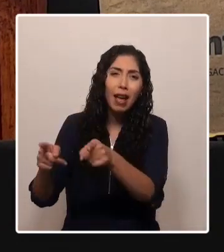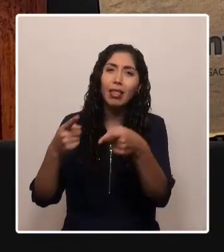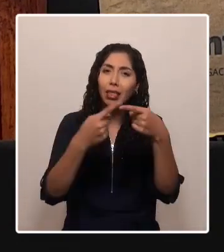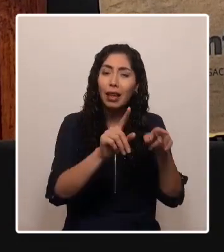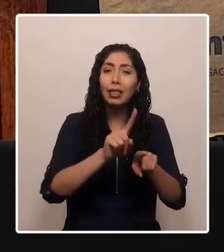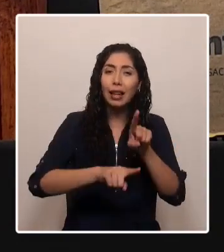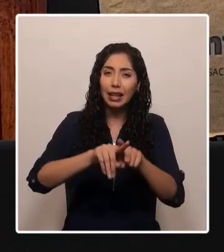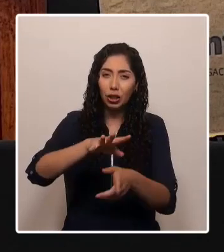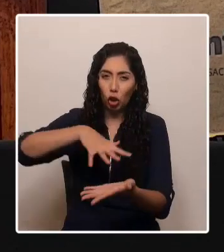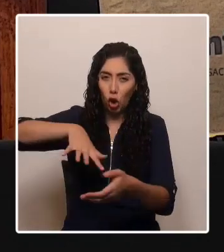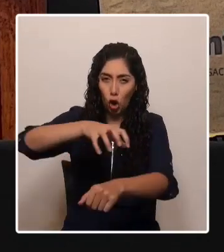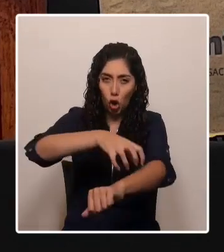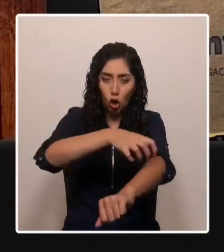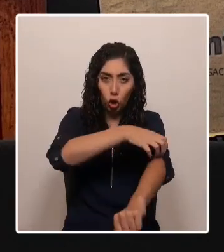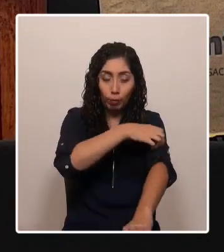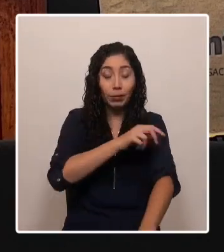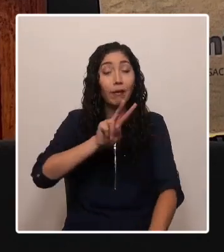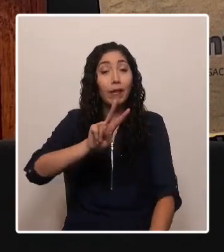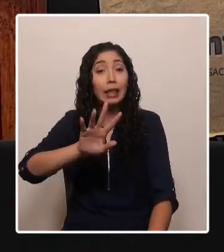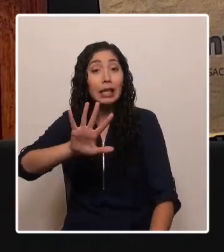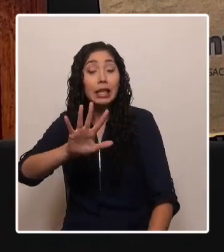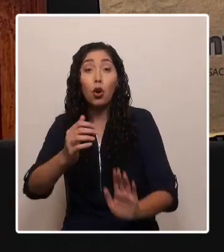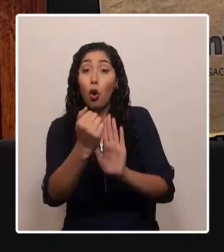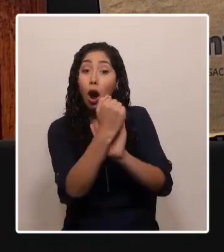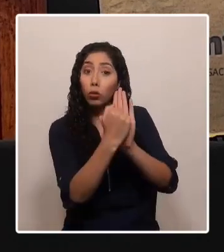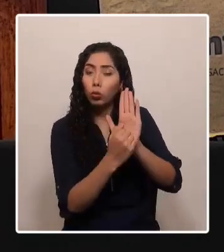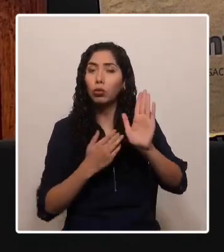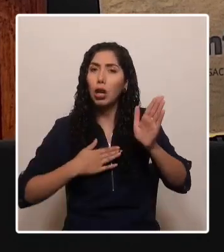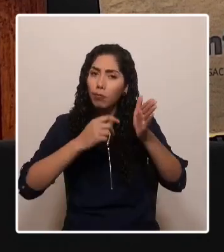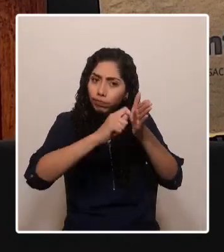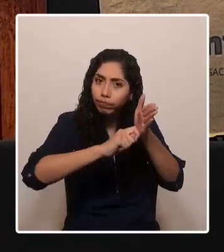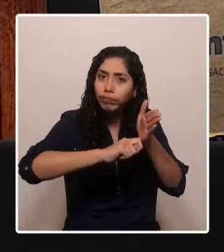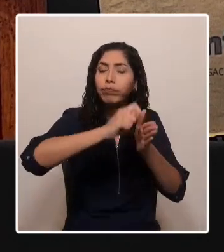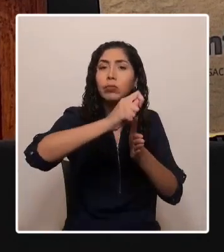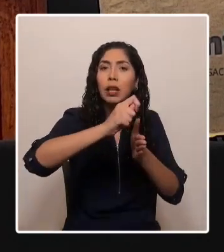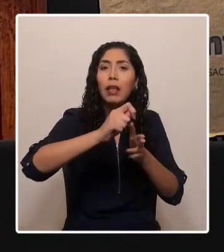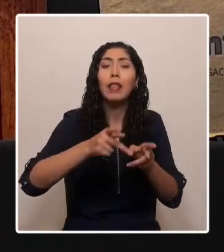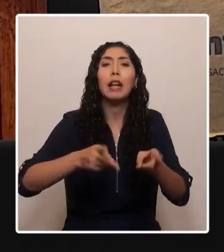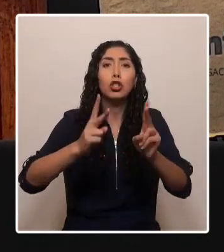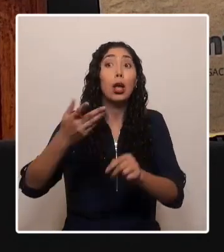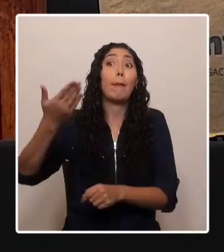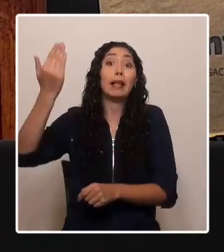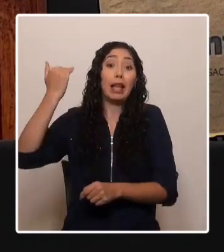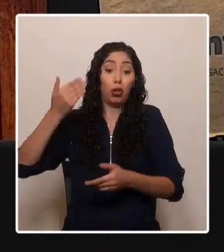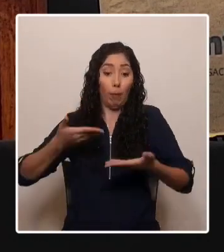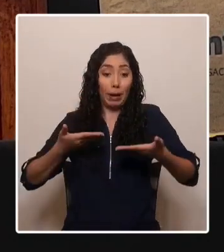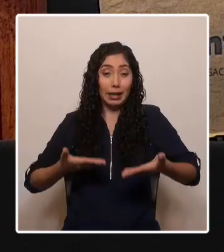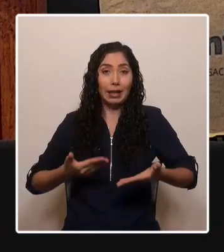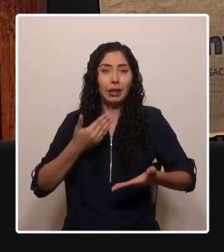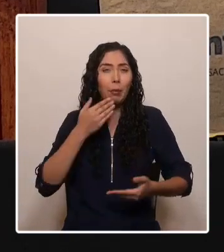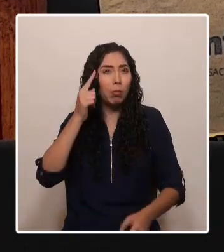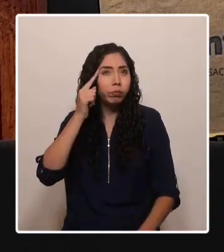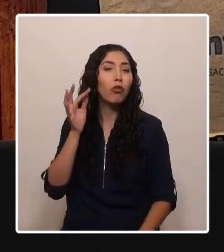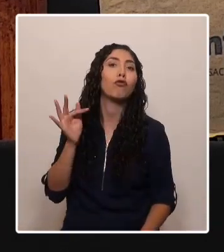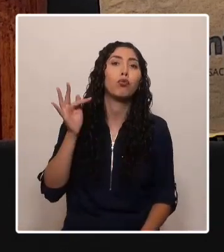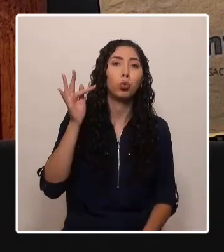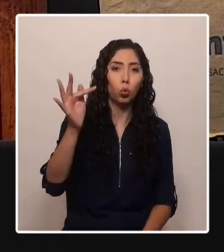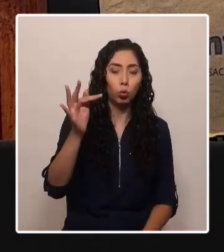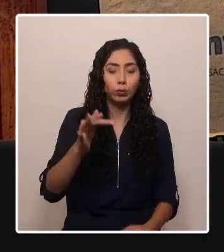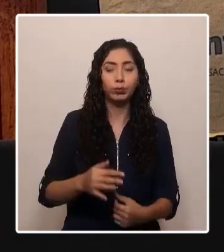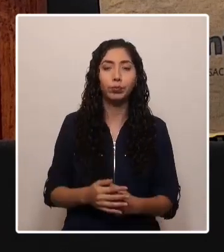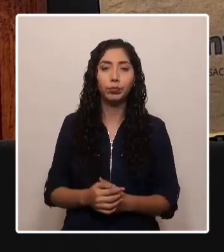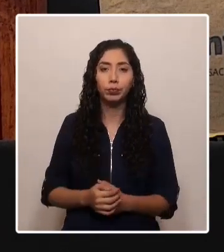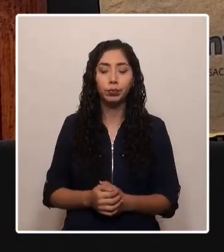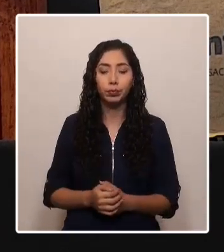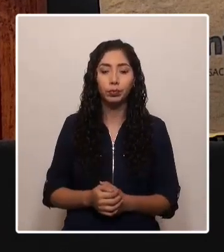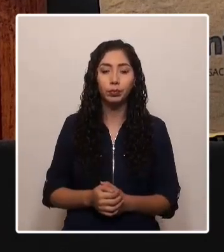25 artículos que buscan el reconocimiento constitucional de derechos del pasado, presente y particularmente su proyección en el futuro inmediato. La